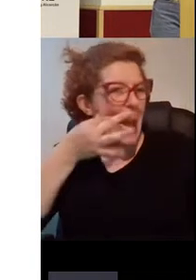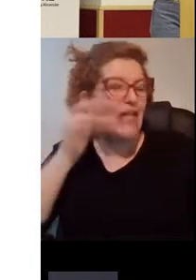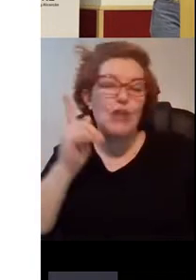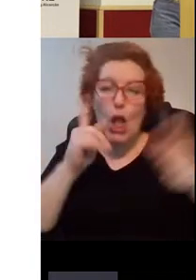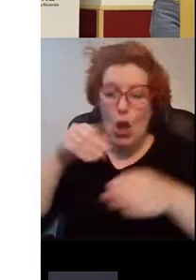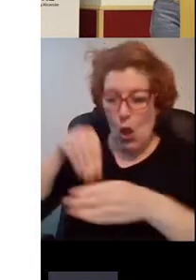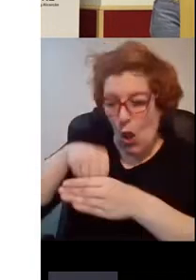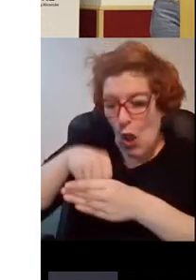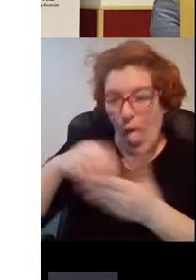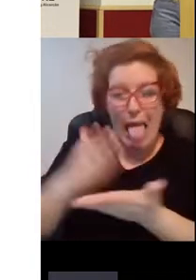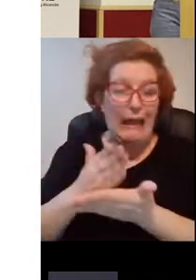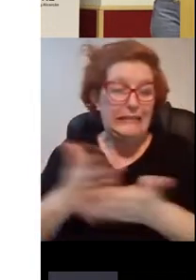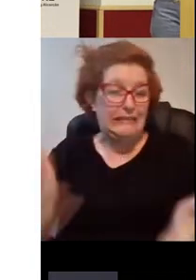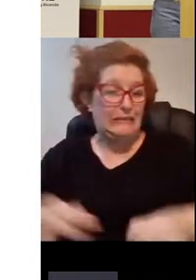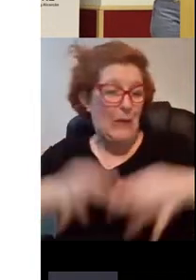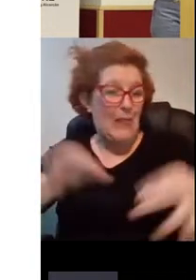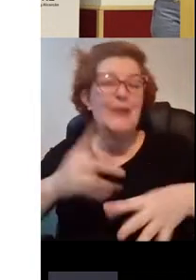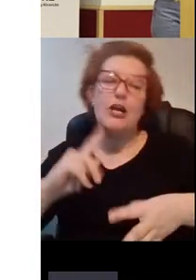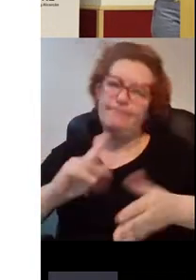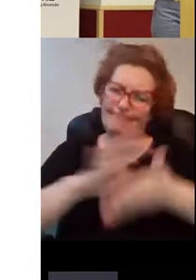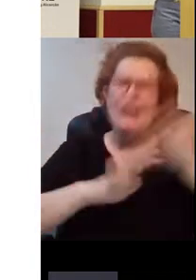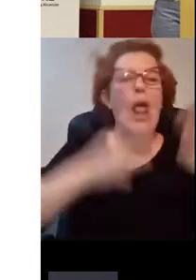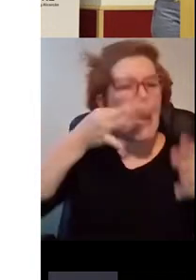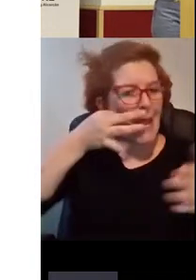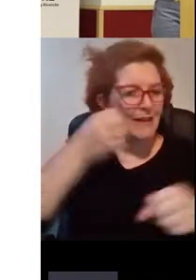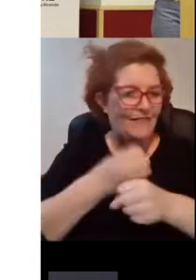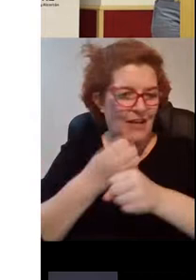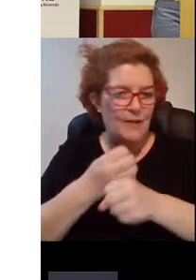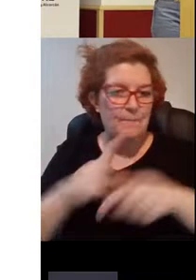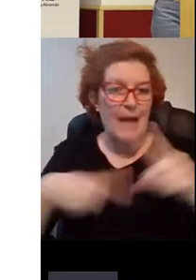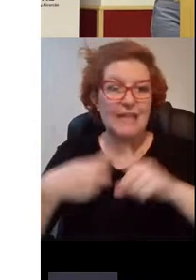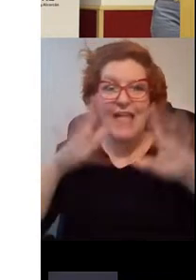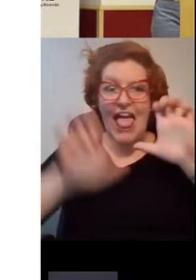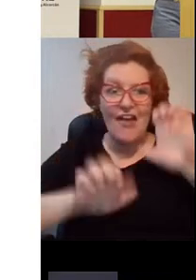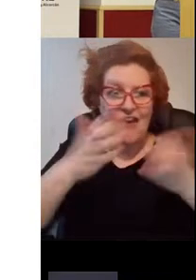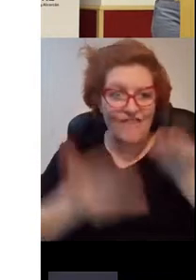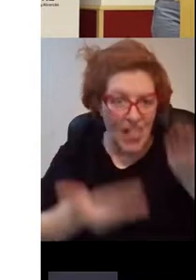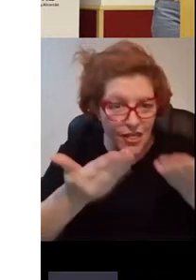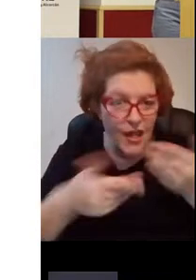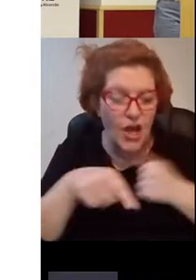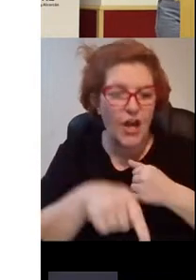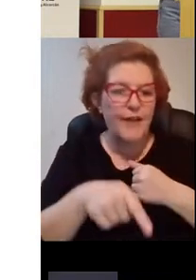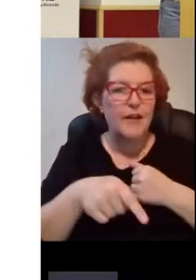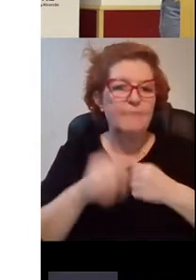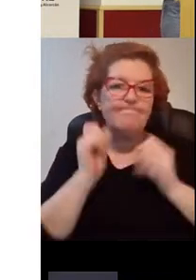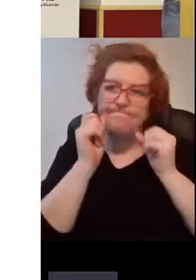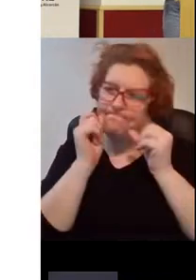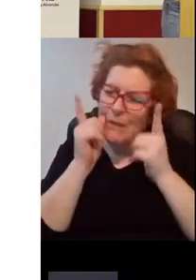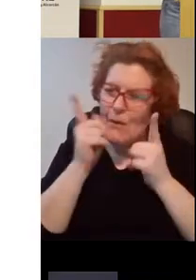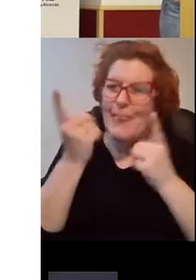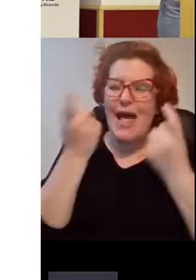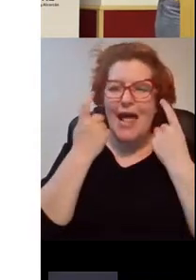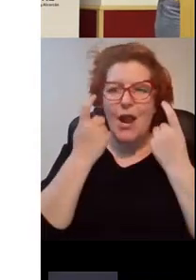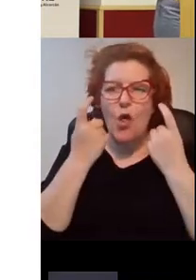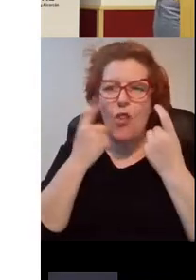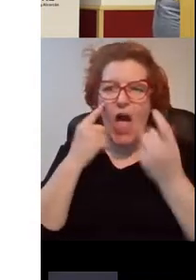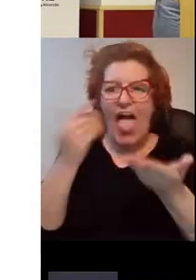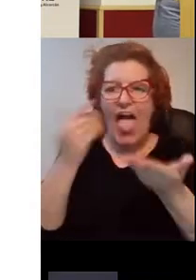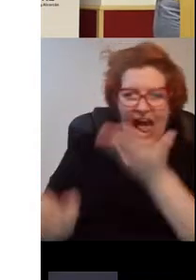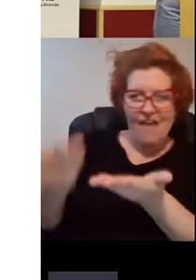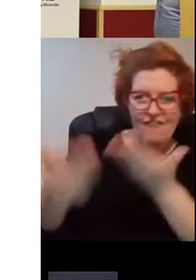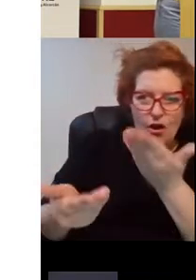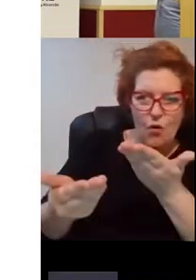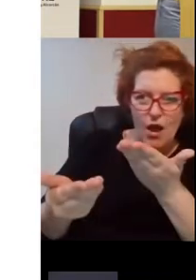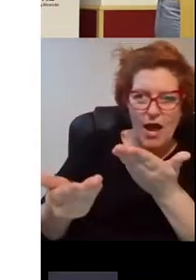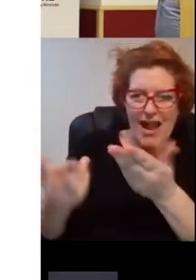fines pedagógicos, y en la evaluación ellos eran conscientes de que se les estaba evaluando en